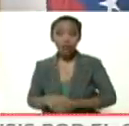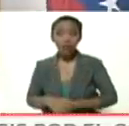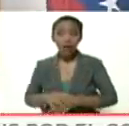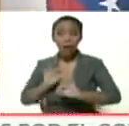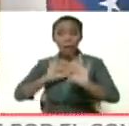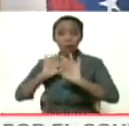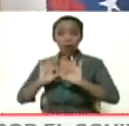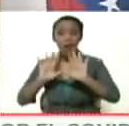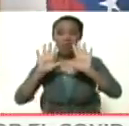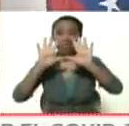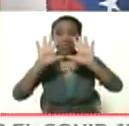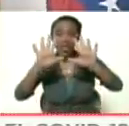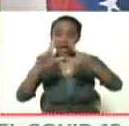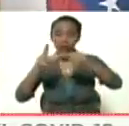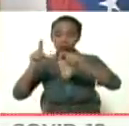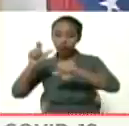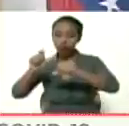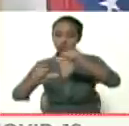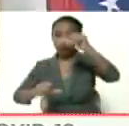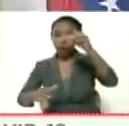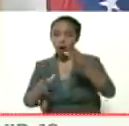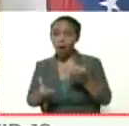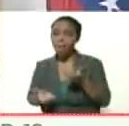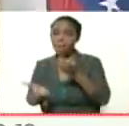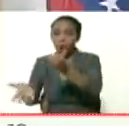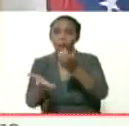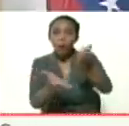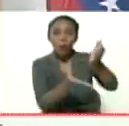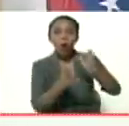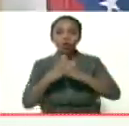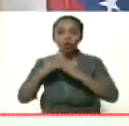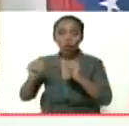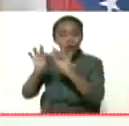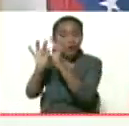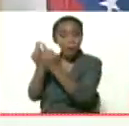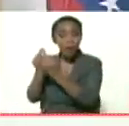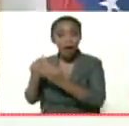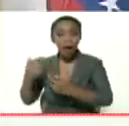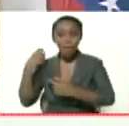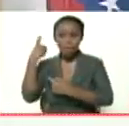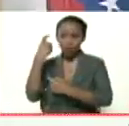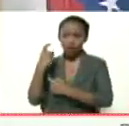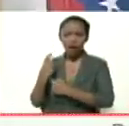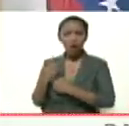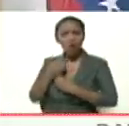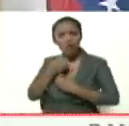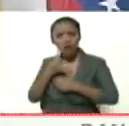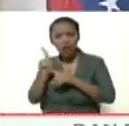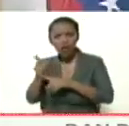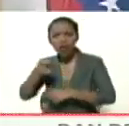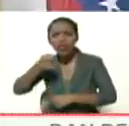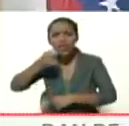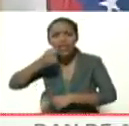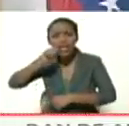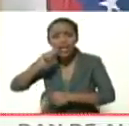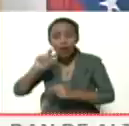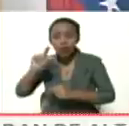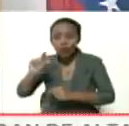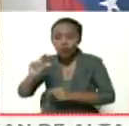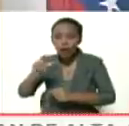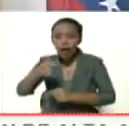preparamos 10 garrafas y se las mandamos a toda la familia. Y me preguntaban, bueno, una tacita pequeña de